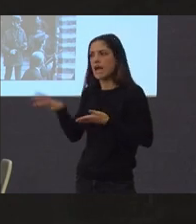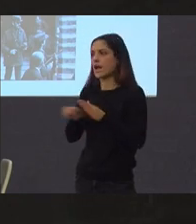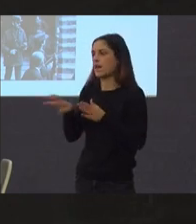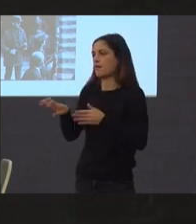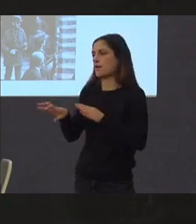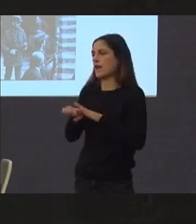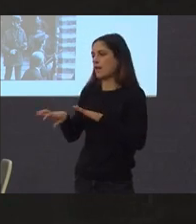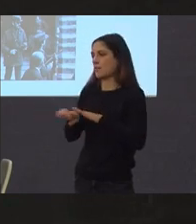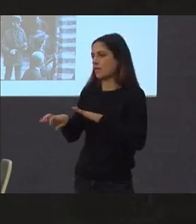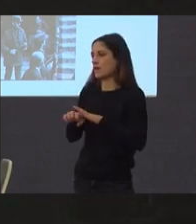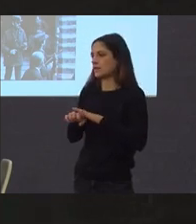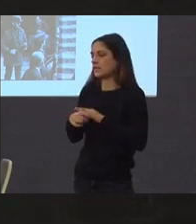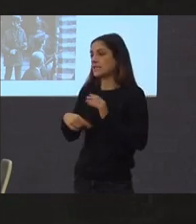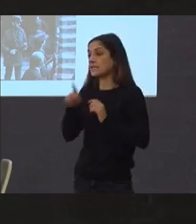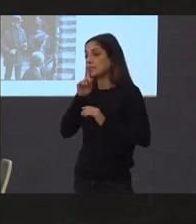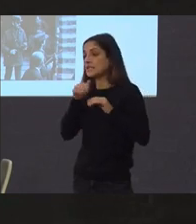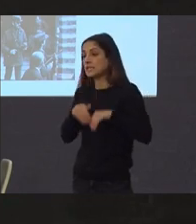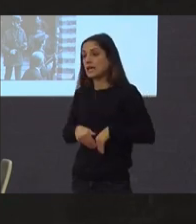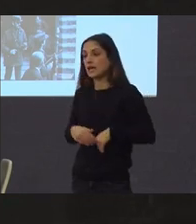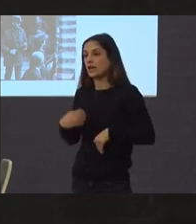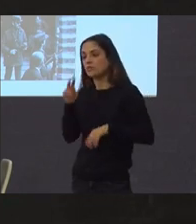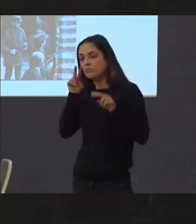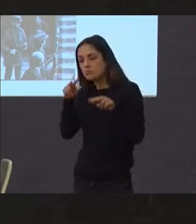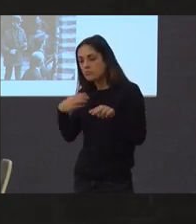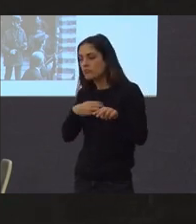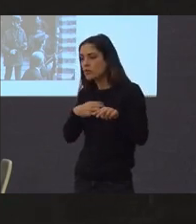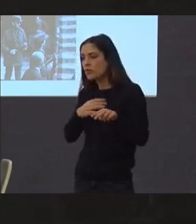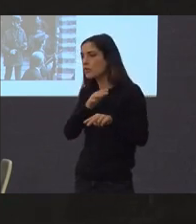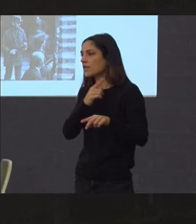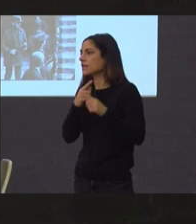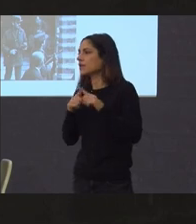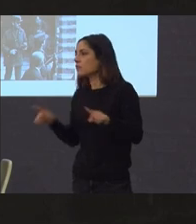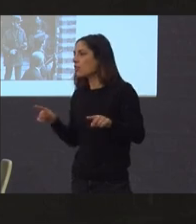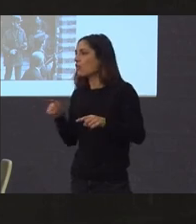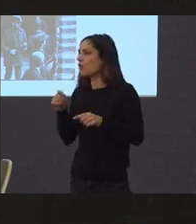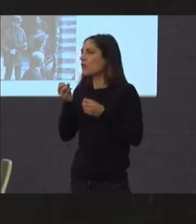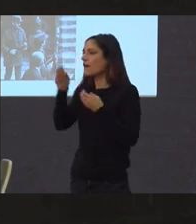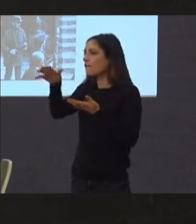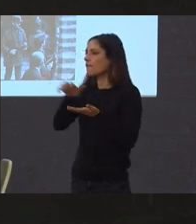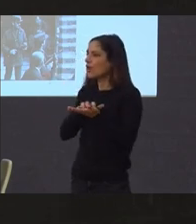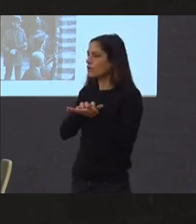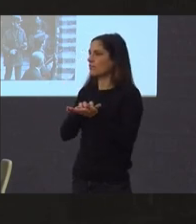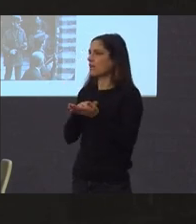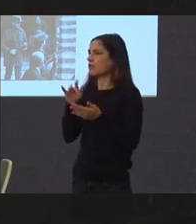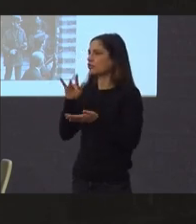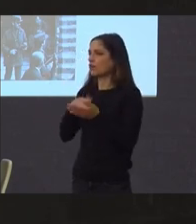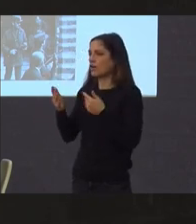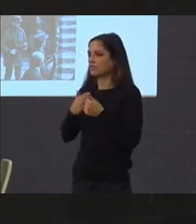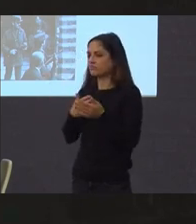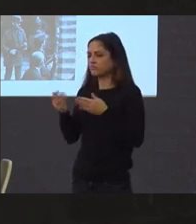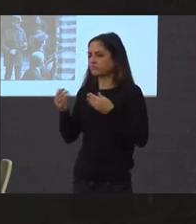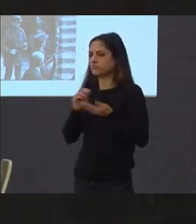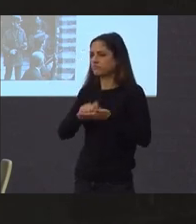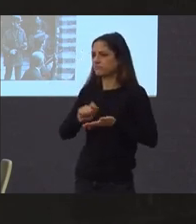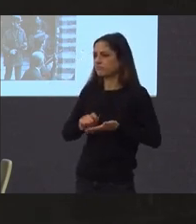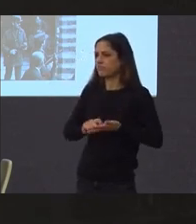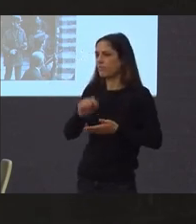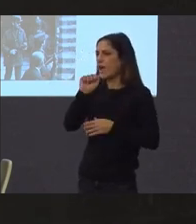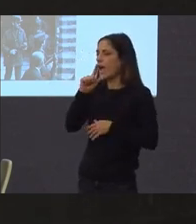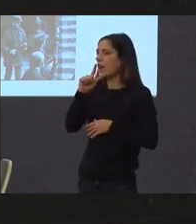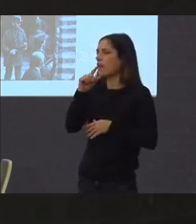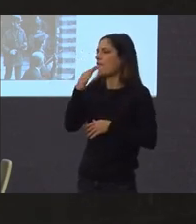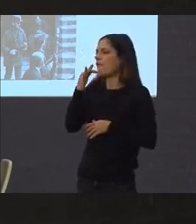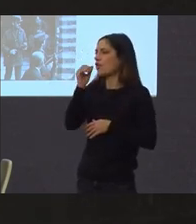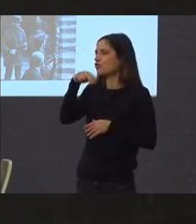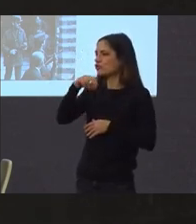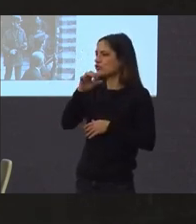ver. Tampouco un informe que elaborara Alfonso Armada,